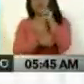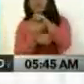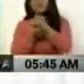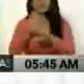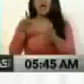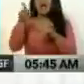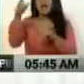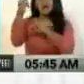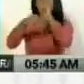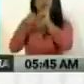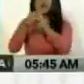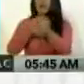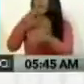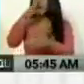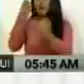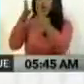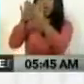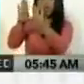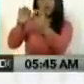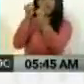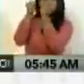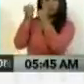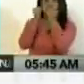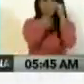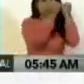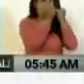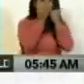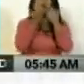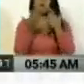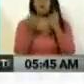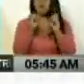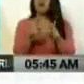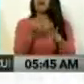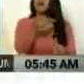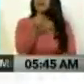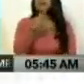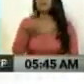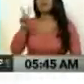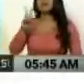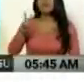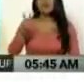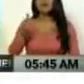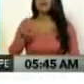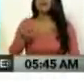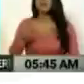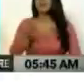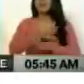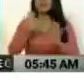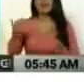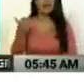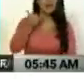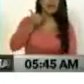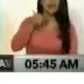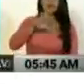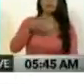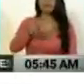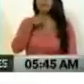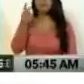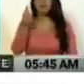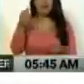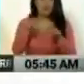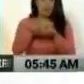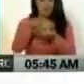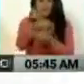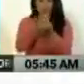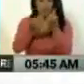campaña financiera internacional promovida desde la derecha para intentar declarar al país en default, como parte de una